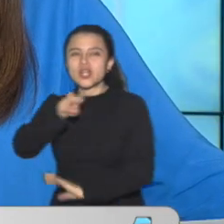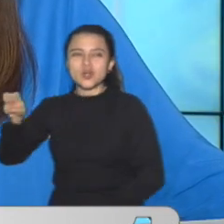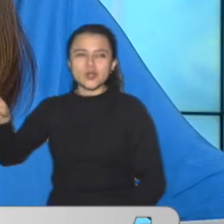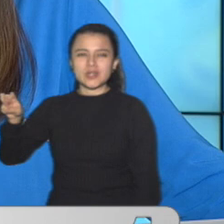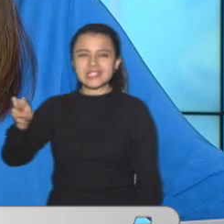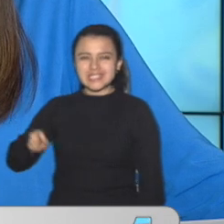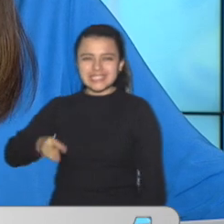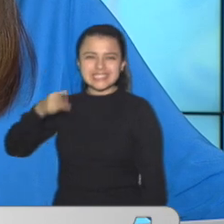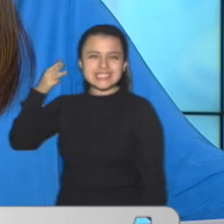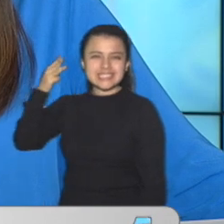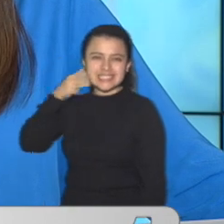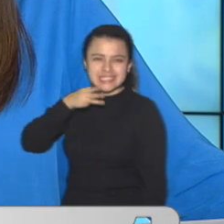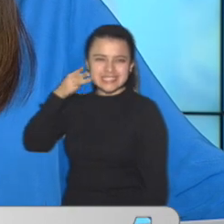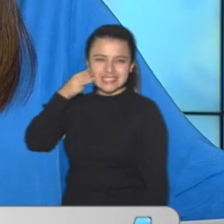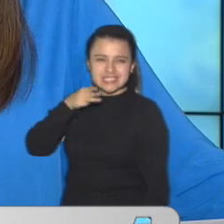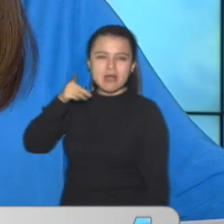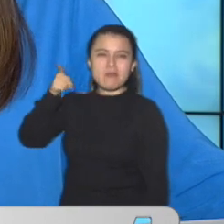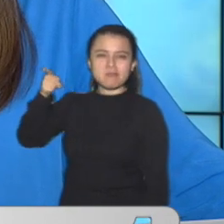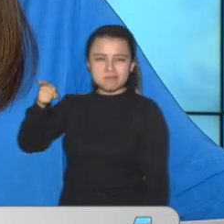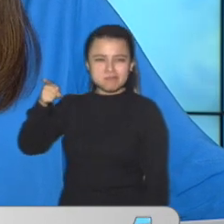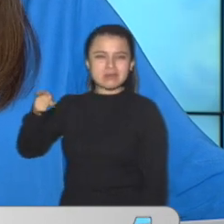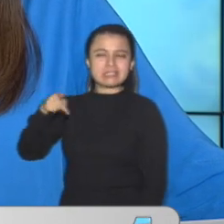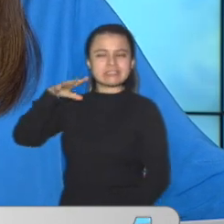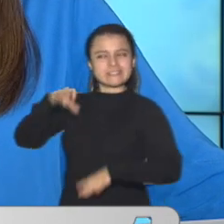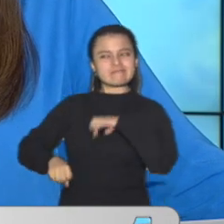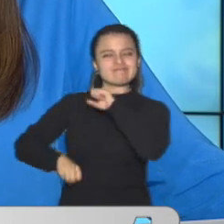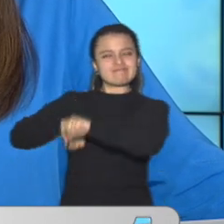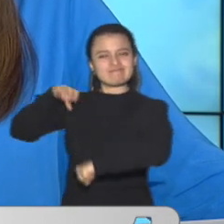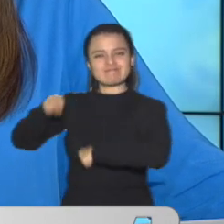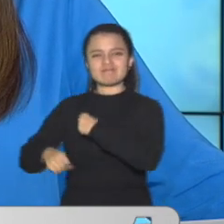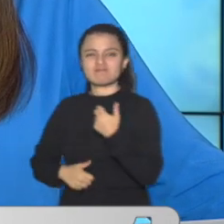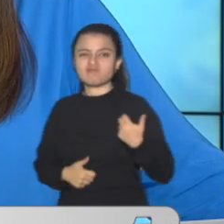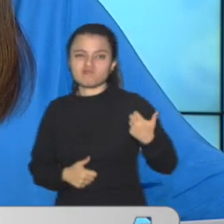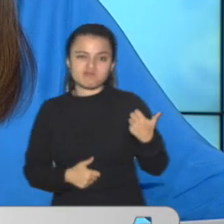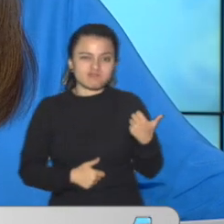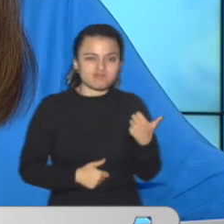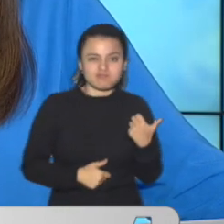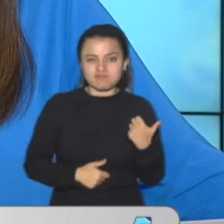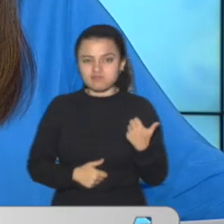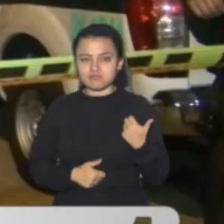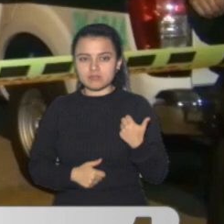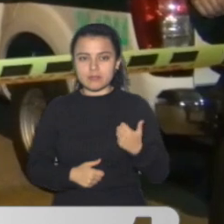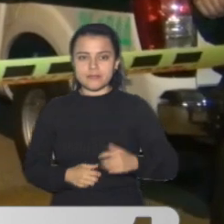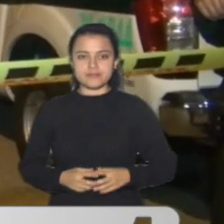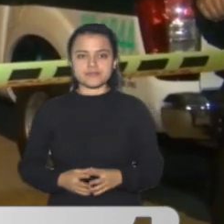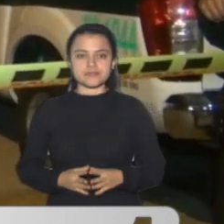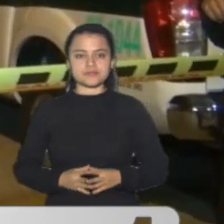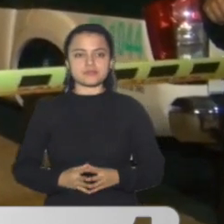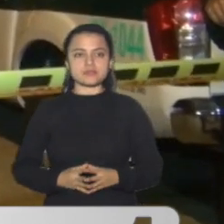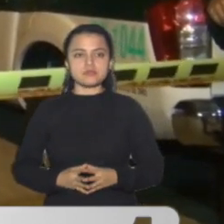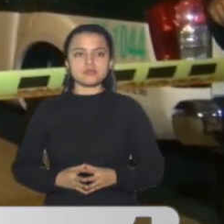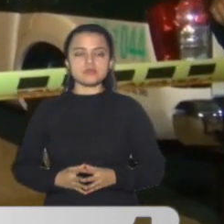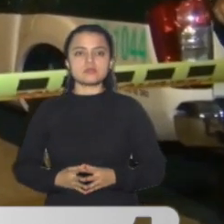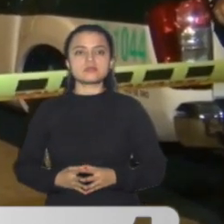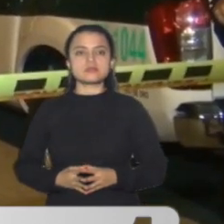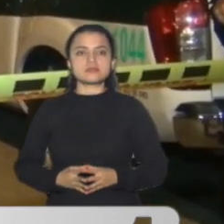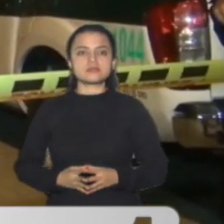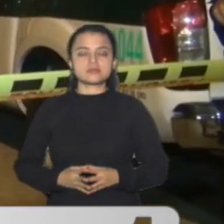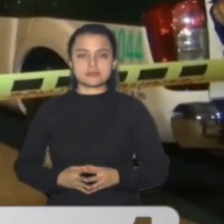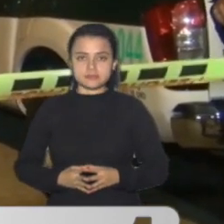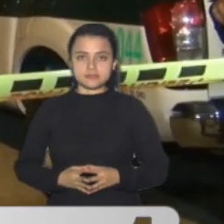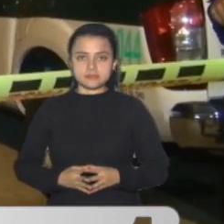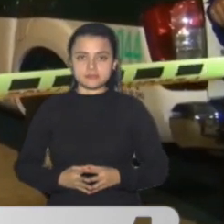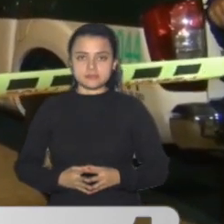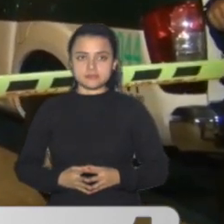siendo el territorio más golpeado por los grupos armados que delinquen en este departamento de la frontera el primer ataque contra la